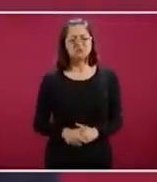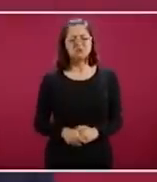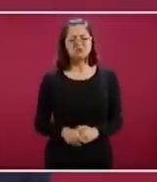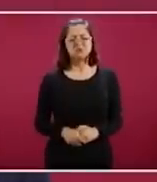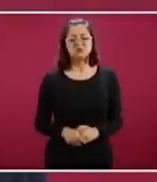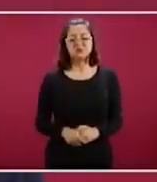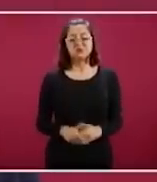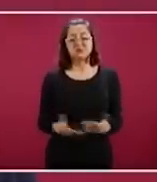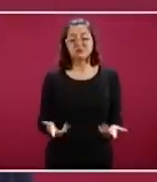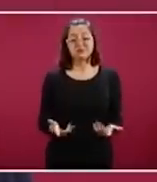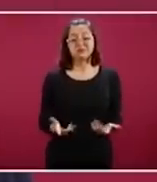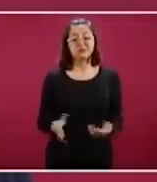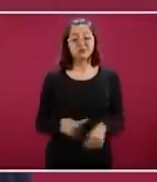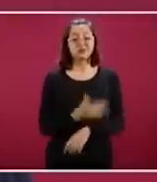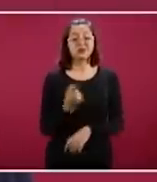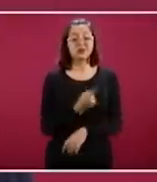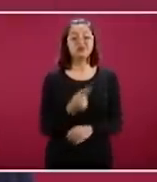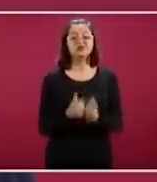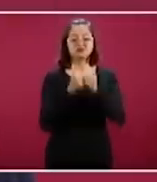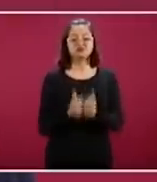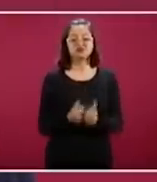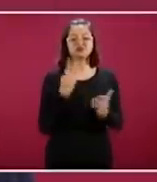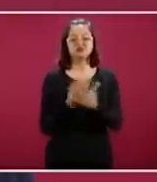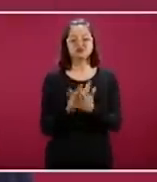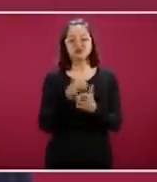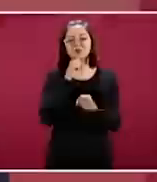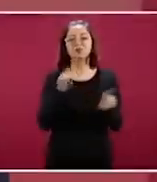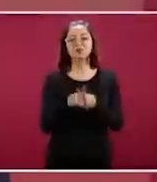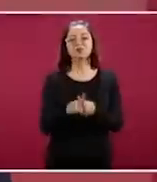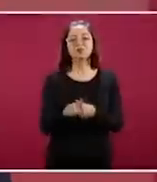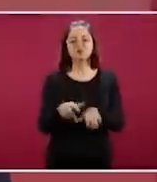y era una forma de protestar.